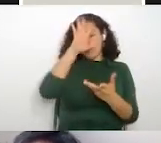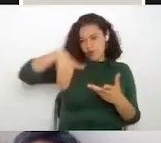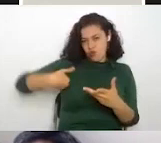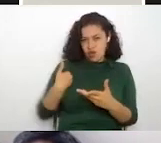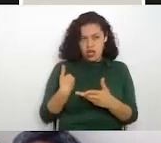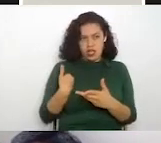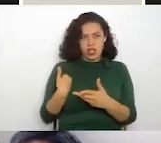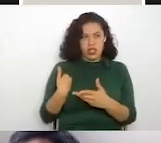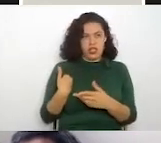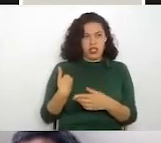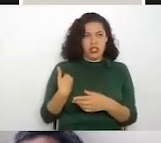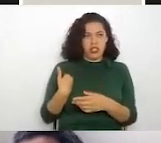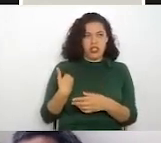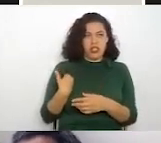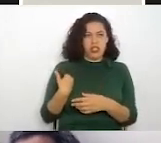debe de